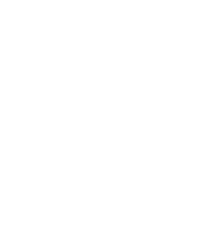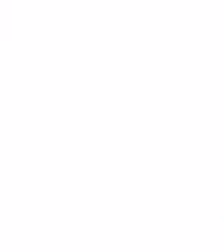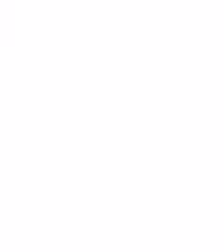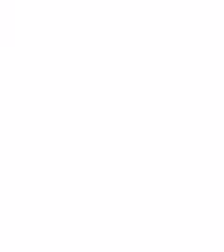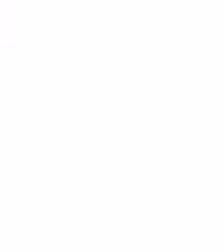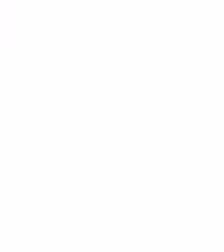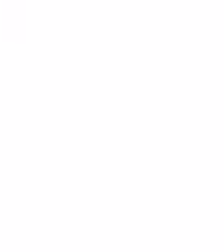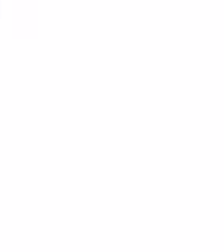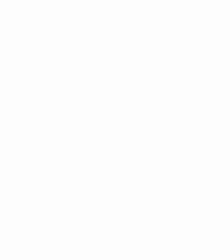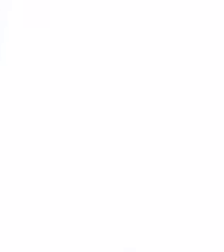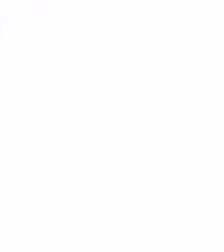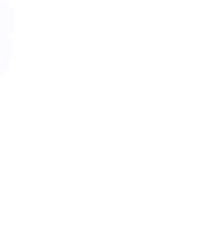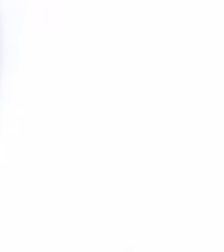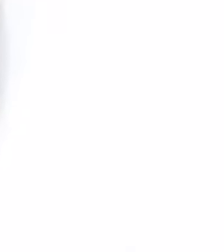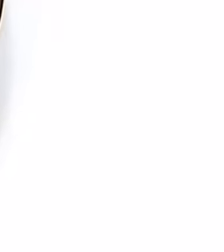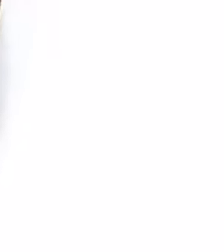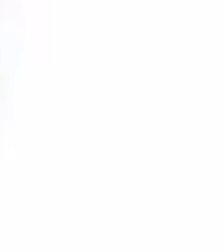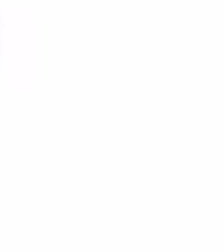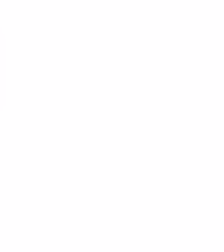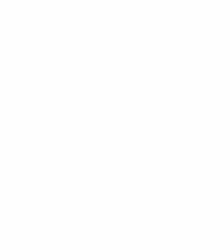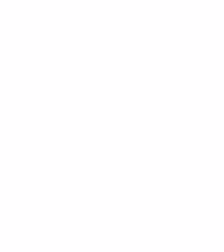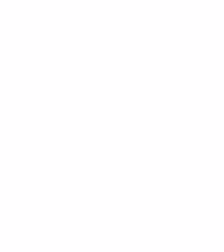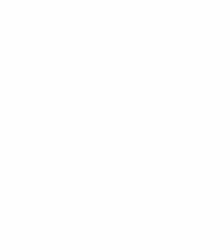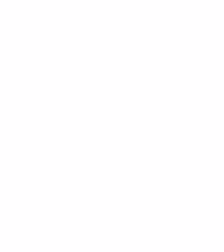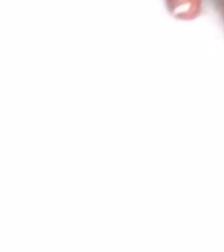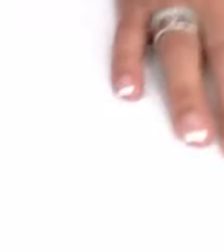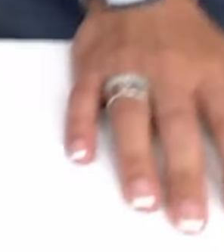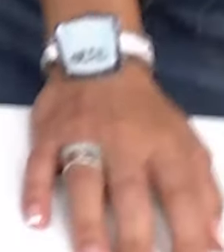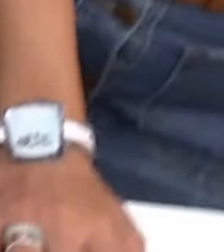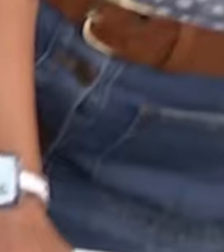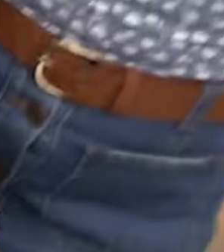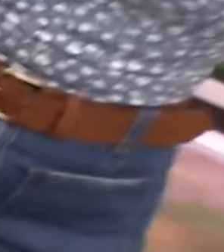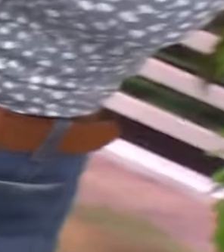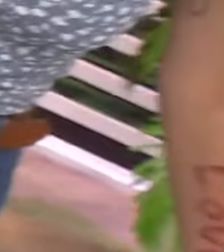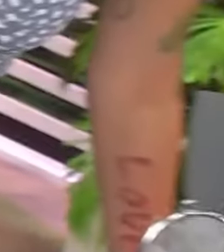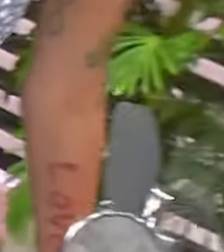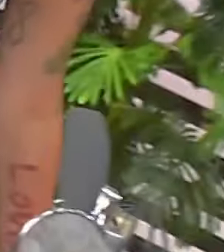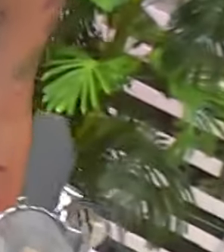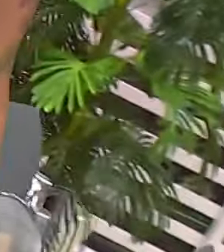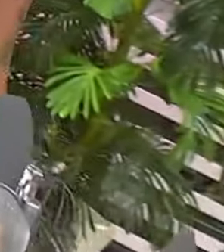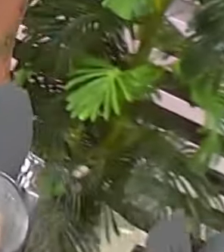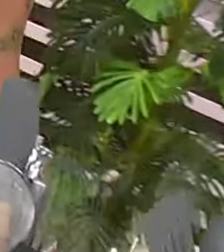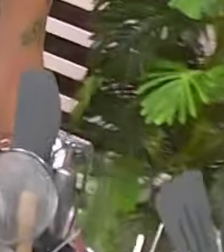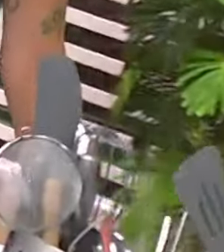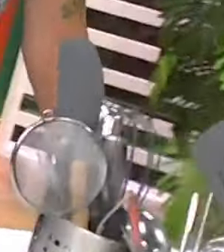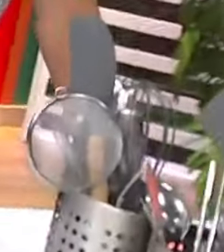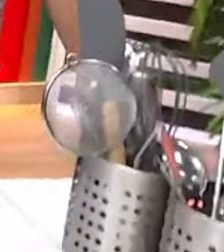Agarrando mi plato, tú. Me has quitado el plato. Sí, de verdad, no lo veo. Y concentradito, acá hay más caldito si